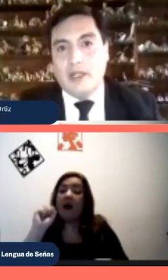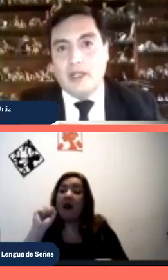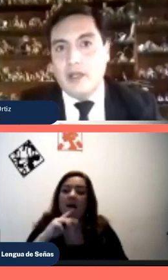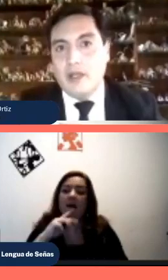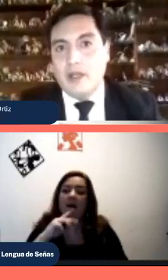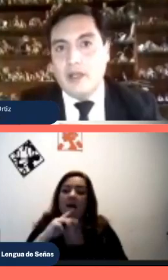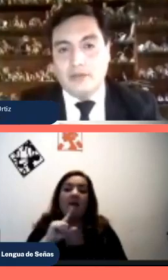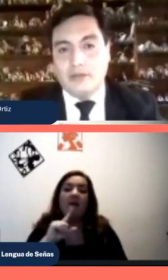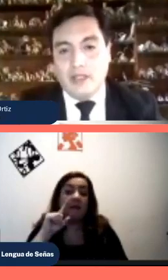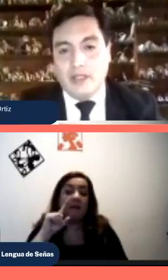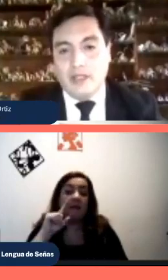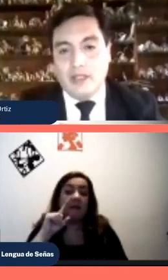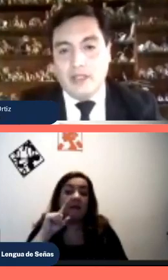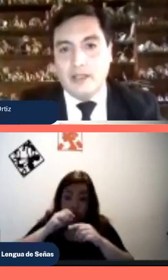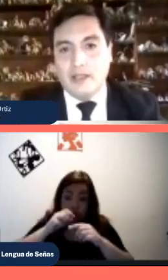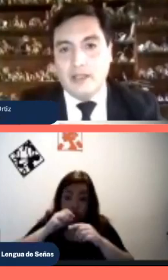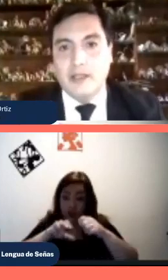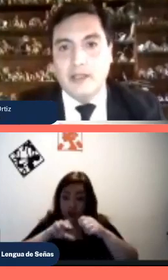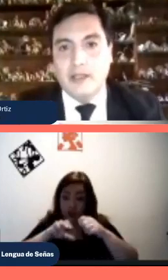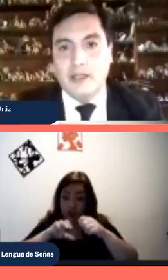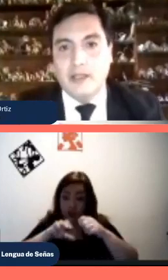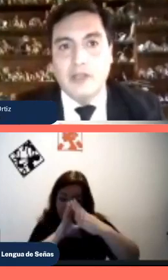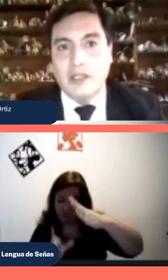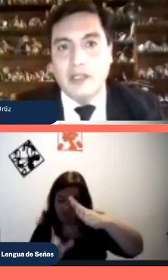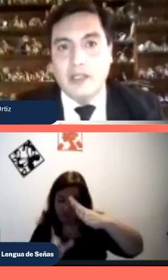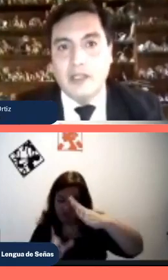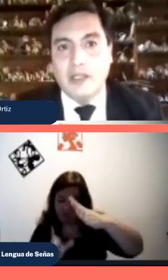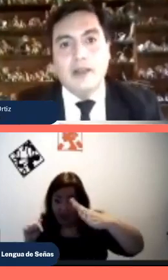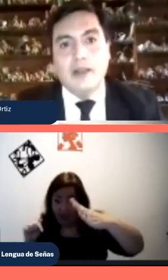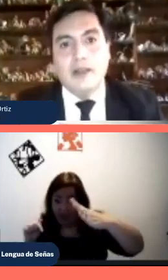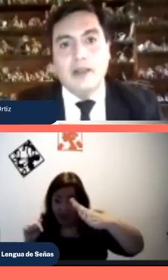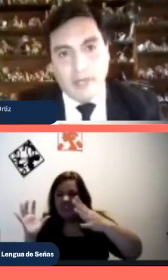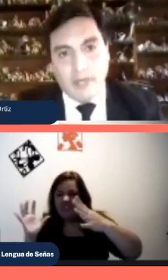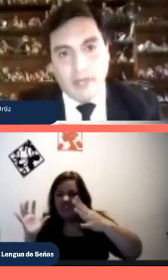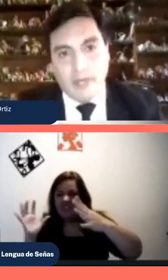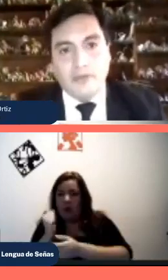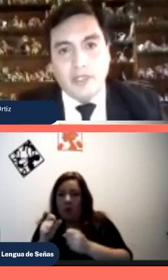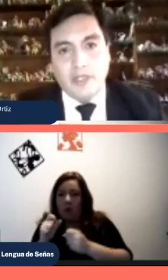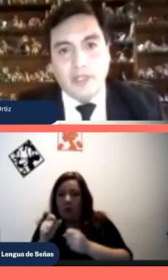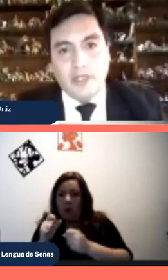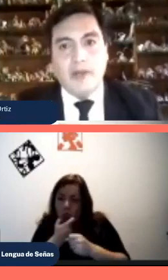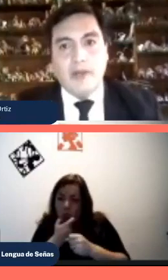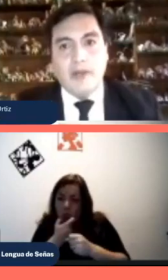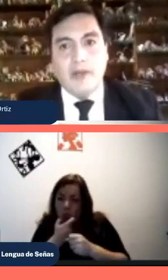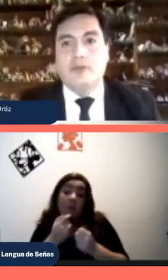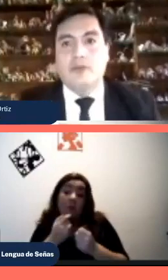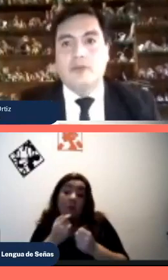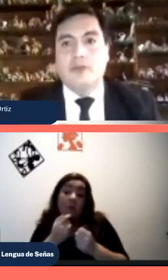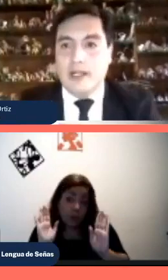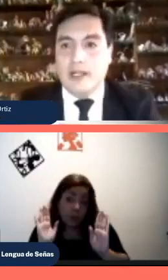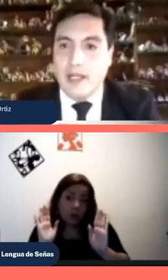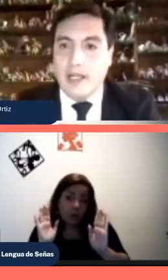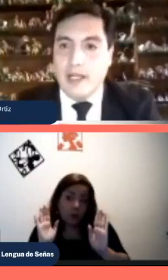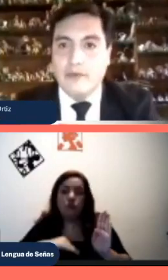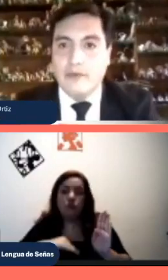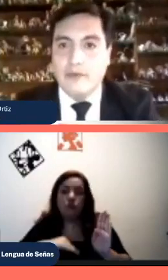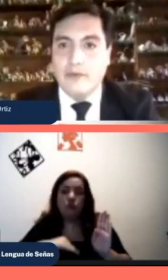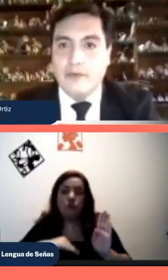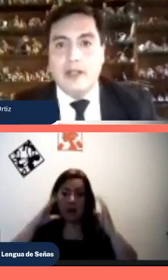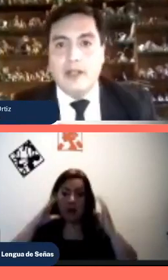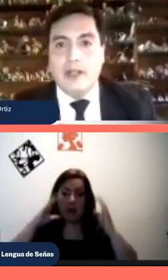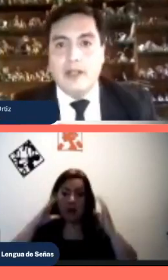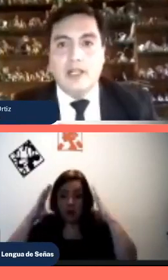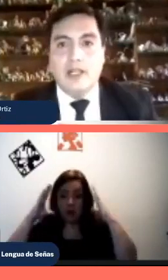encontrado huesos bastante fragmentarios de este animal, pero lo suficiente para reconstruir el cráneo